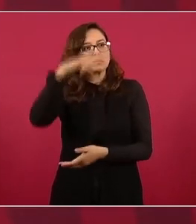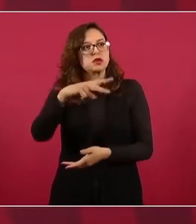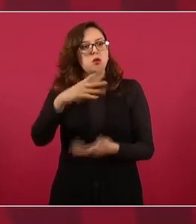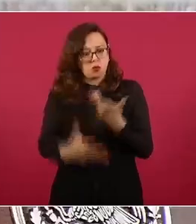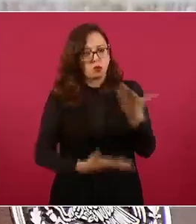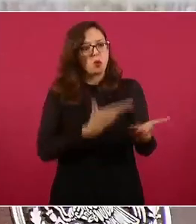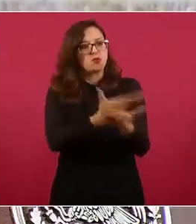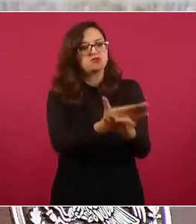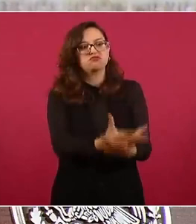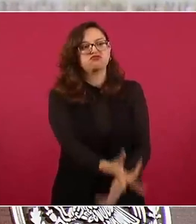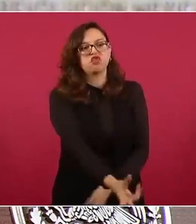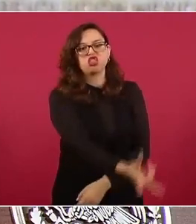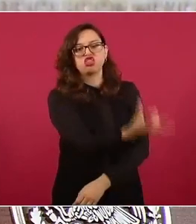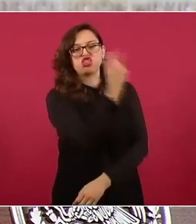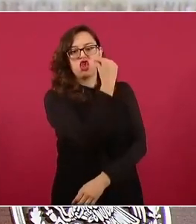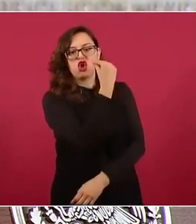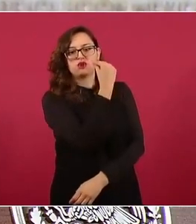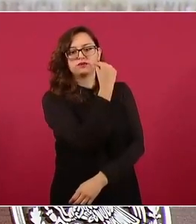No puede,